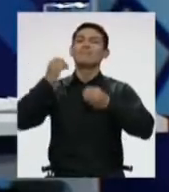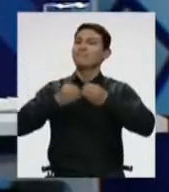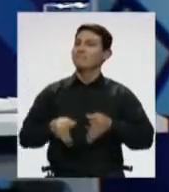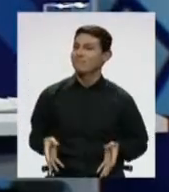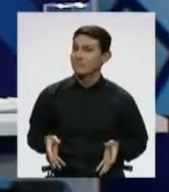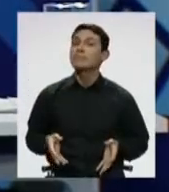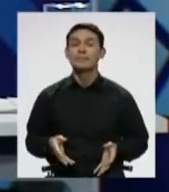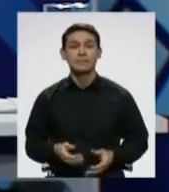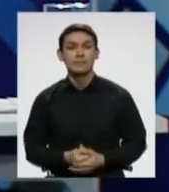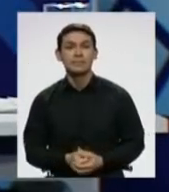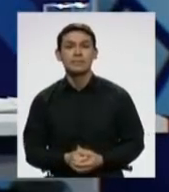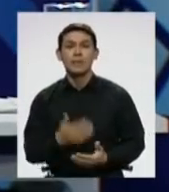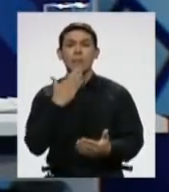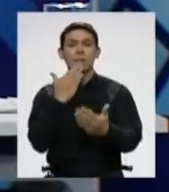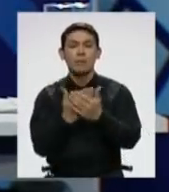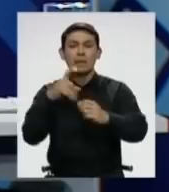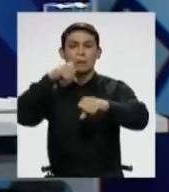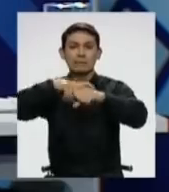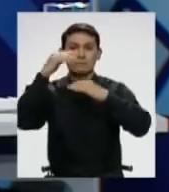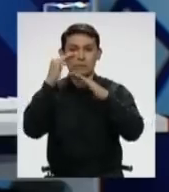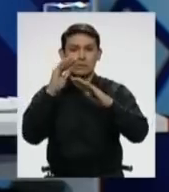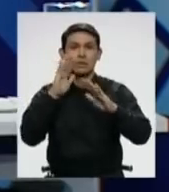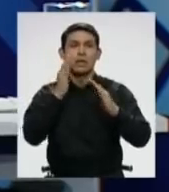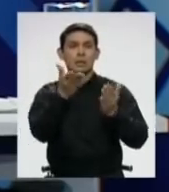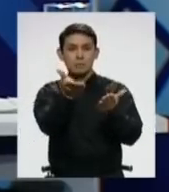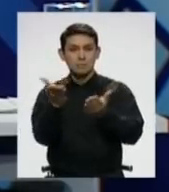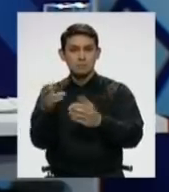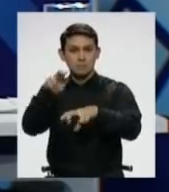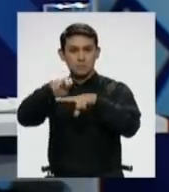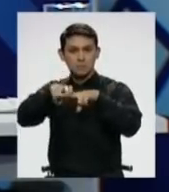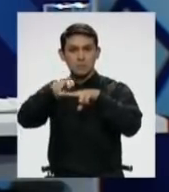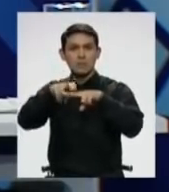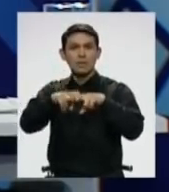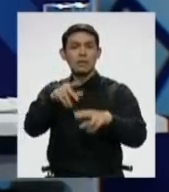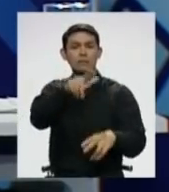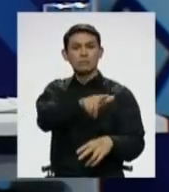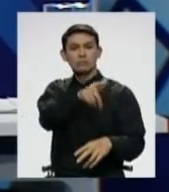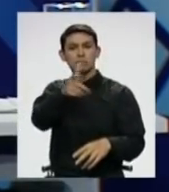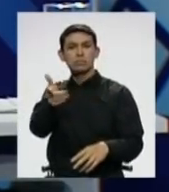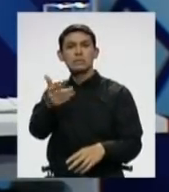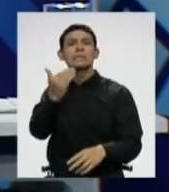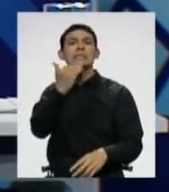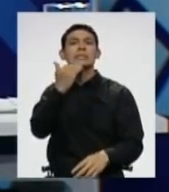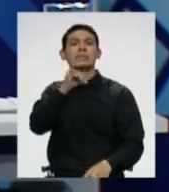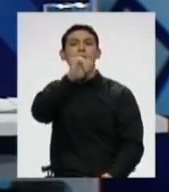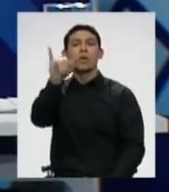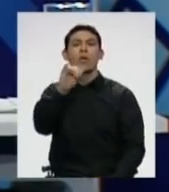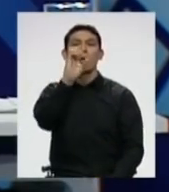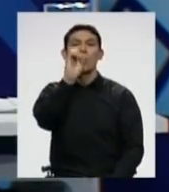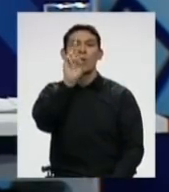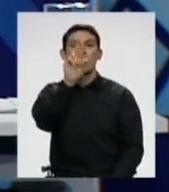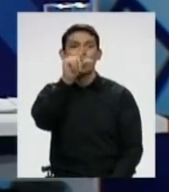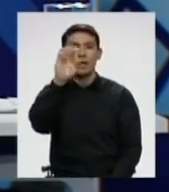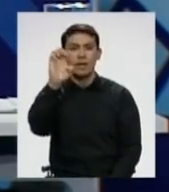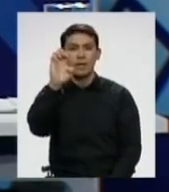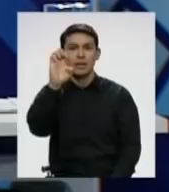gracias señora Capuñay. La invitamos entonces a tomar asiento y es el turno del candidato Jorge Muñoz de Acción